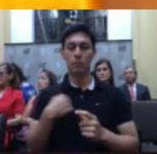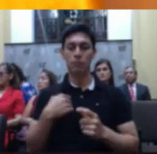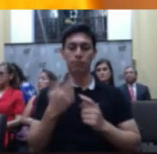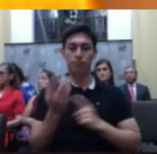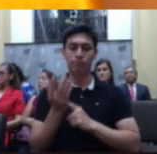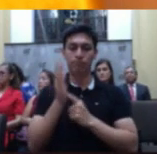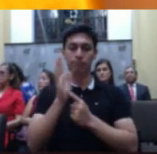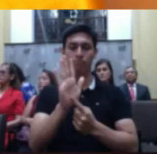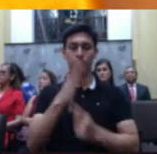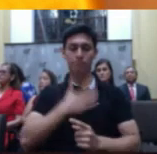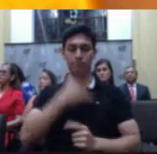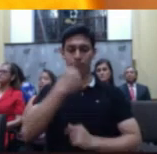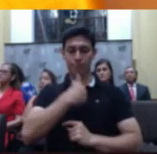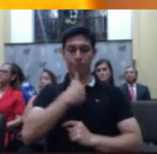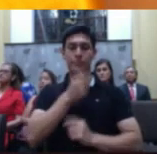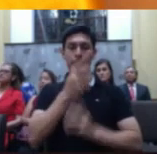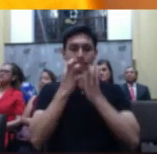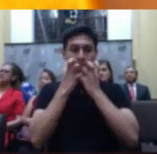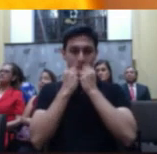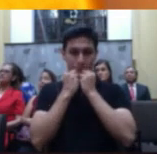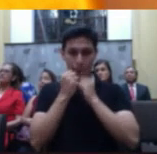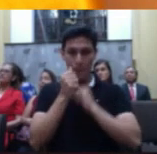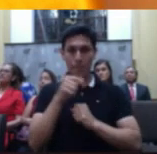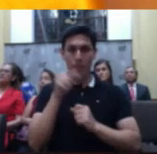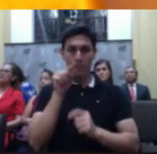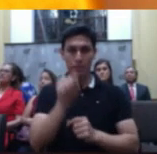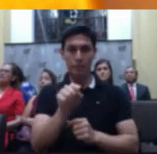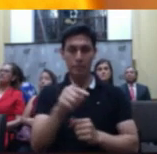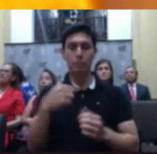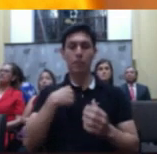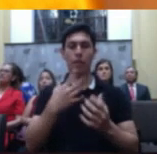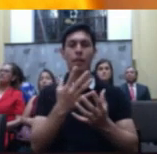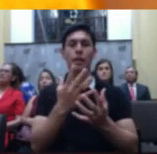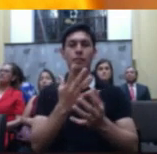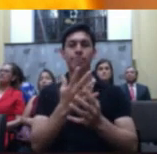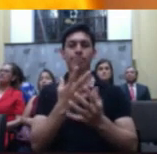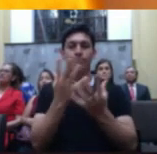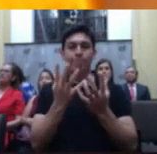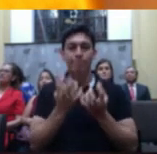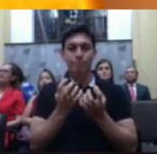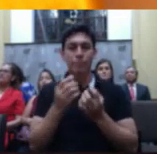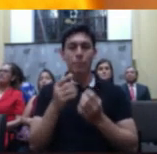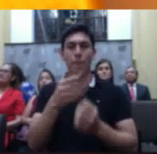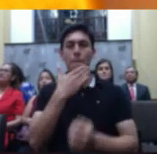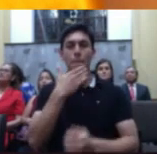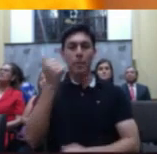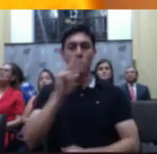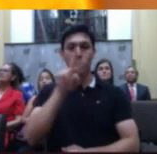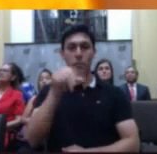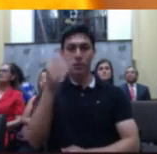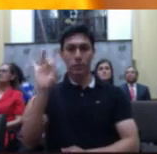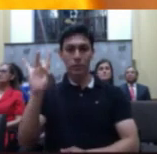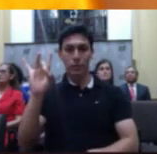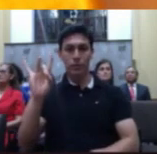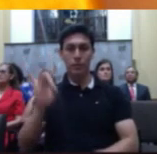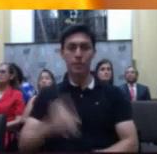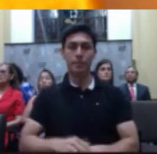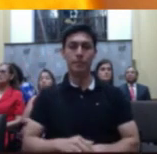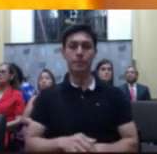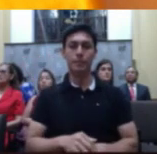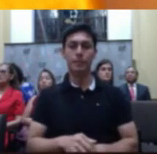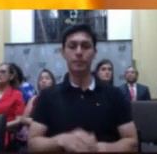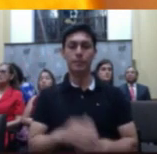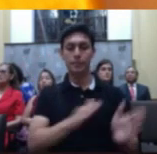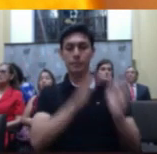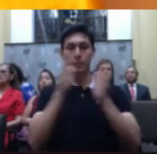estima personal y mis mejores deseos para el venidero año 2018. El siguiente saludo